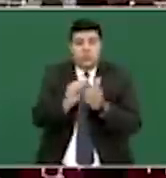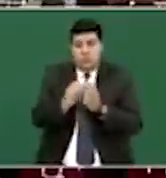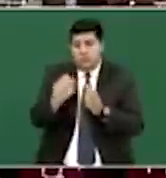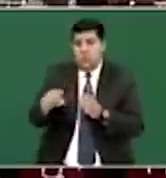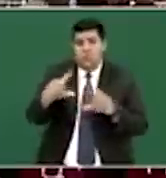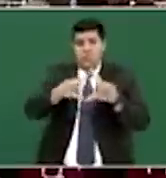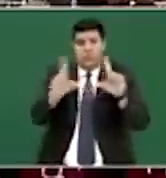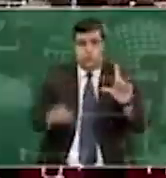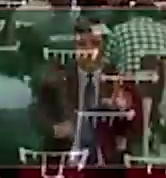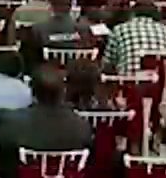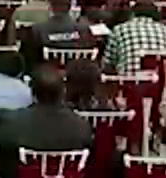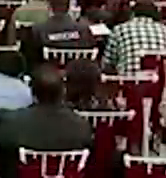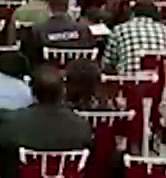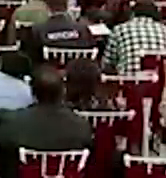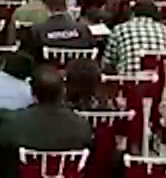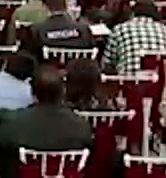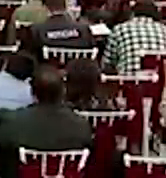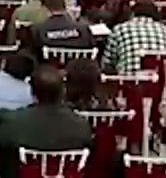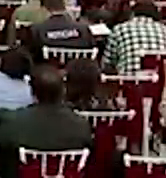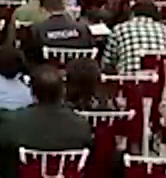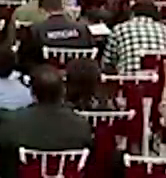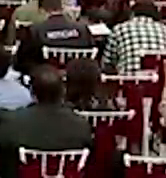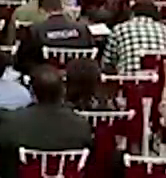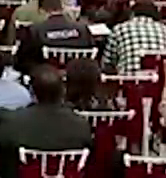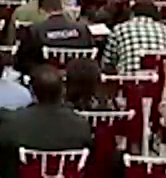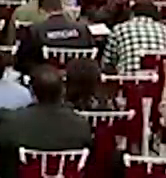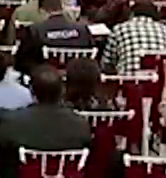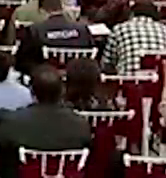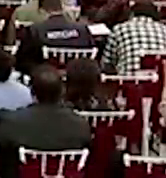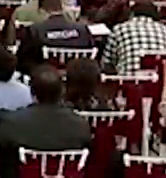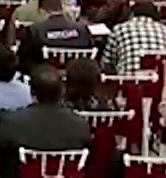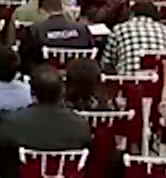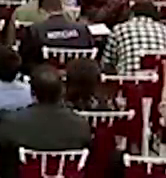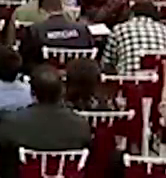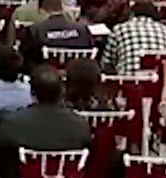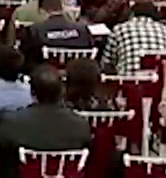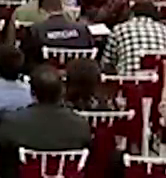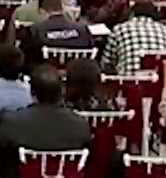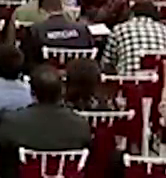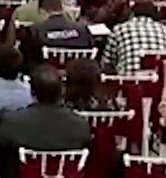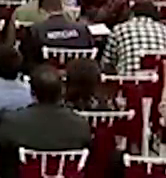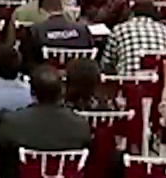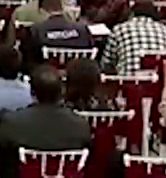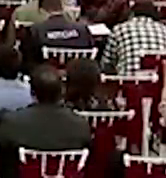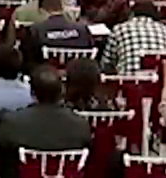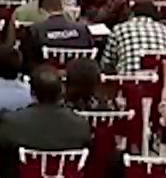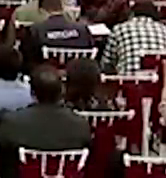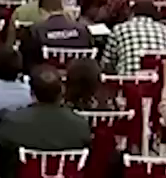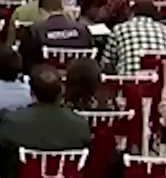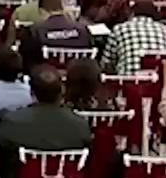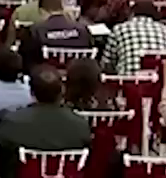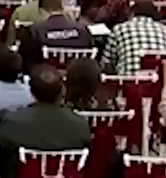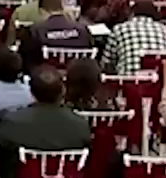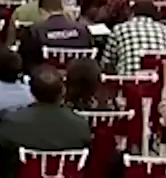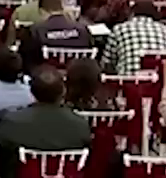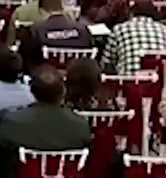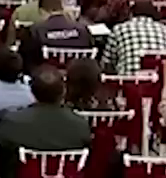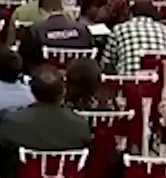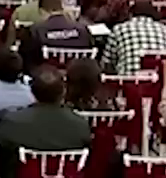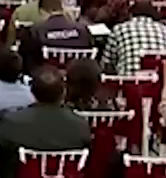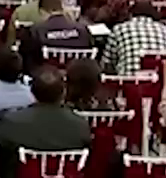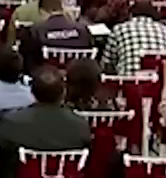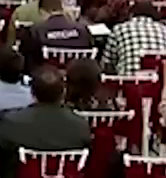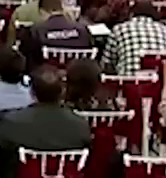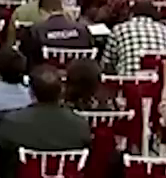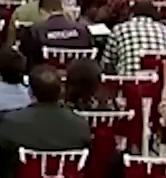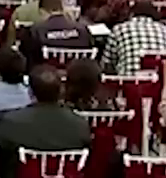Nacional. La semana próxima ya vamos a dar a conocer a los integrantes